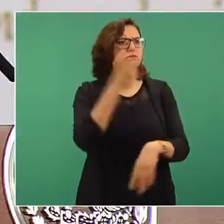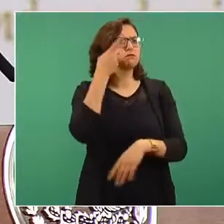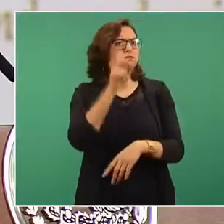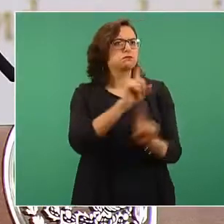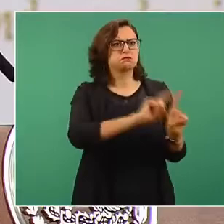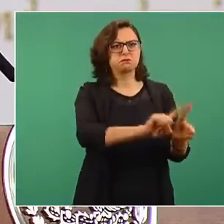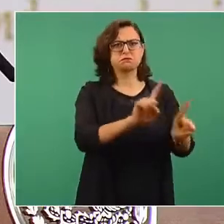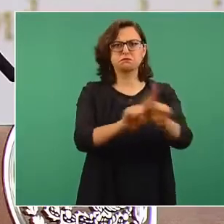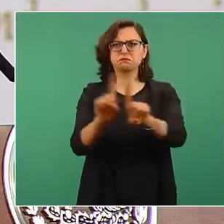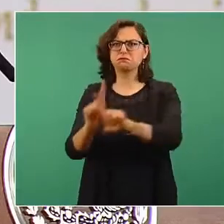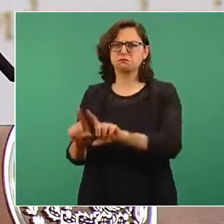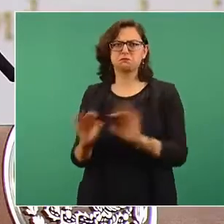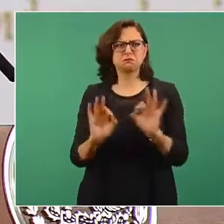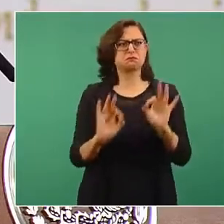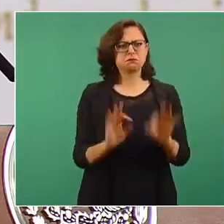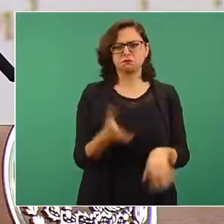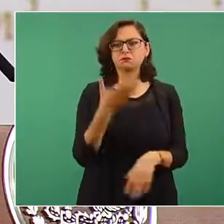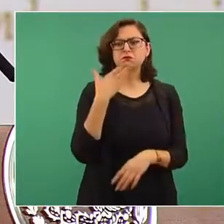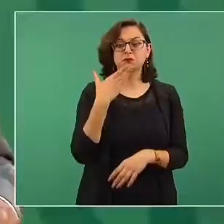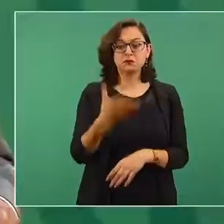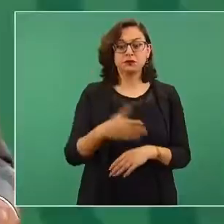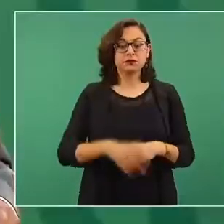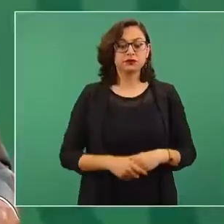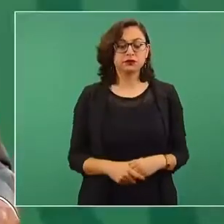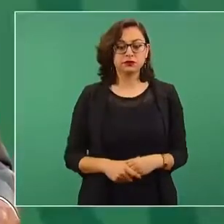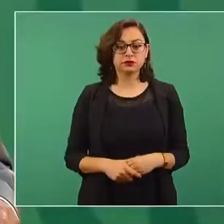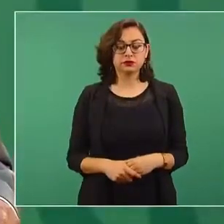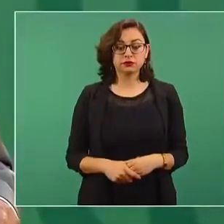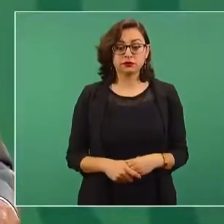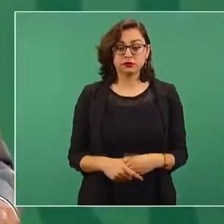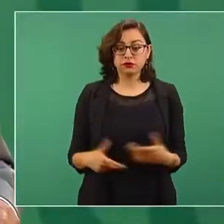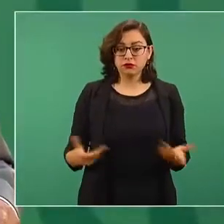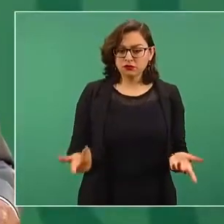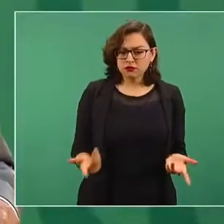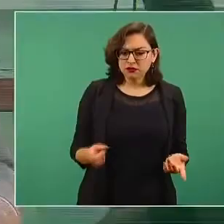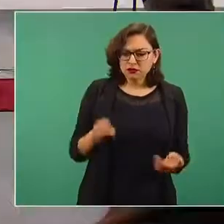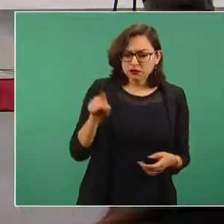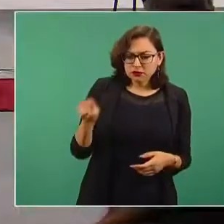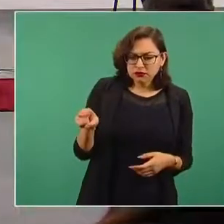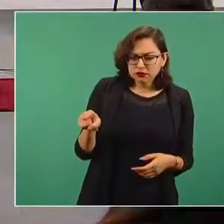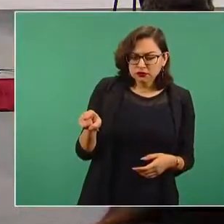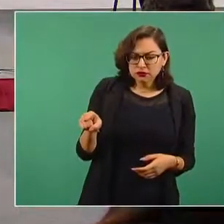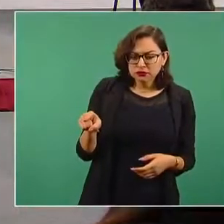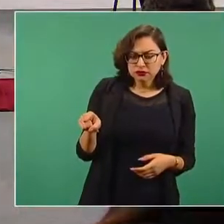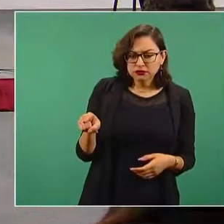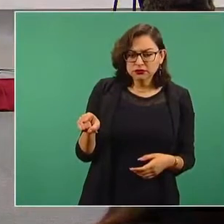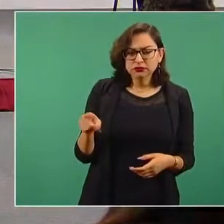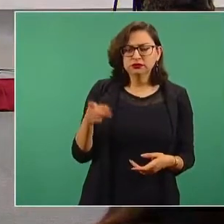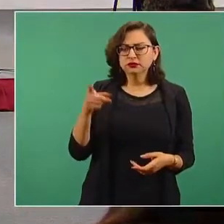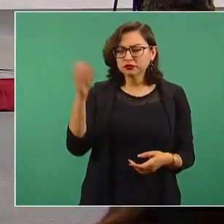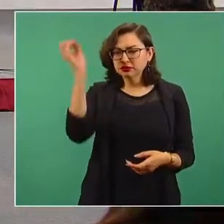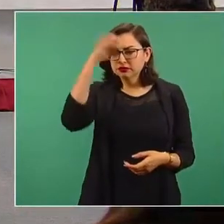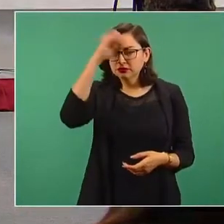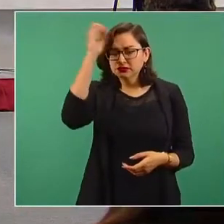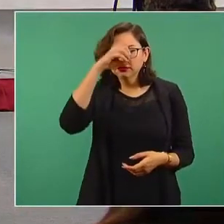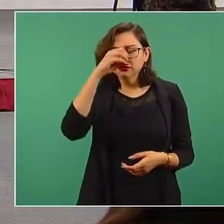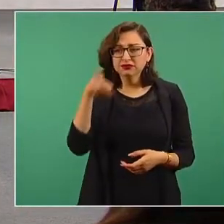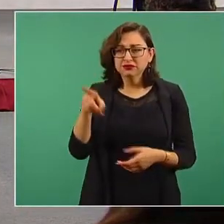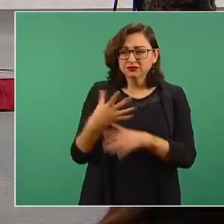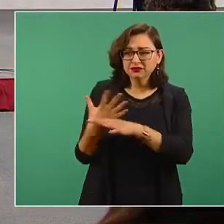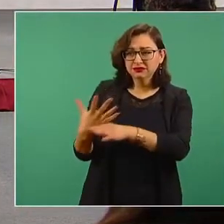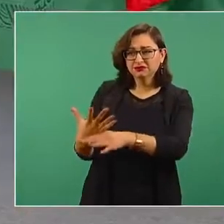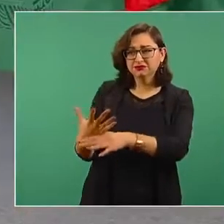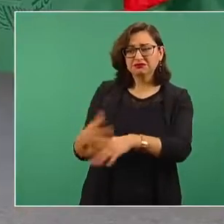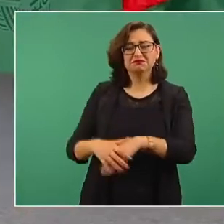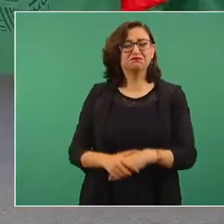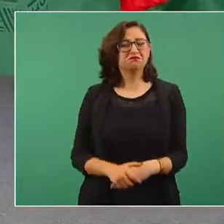las declaraciones de este señor… Sí, Díez Morodo. No, no me meto en eso.